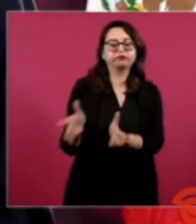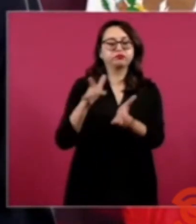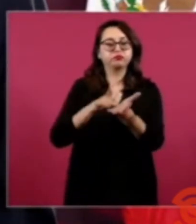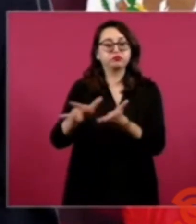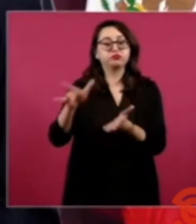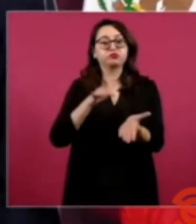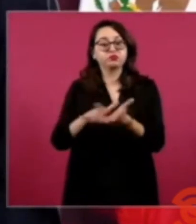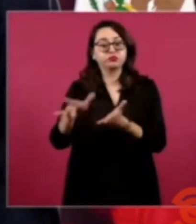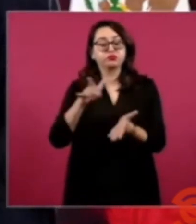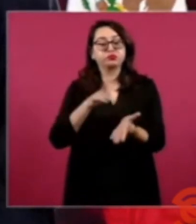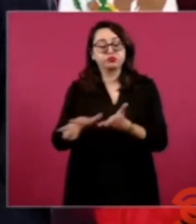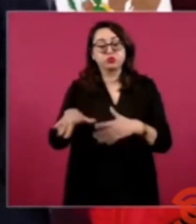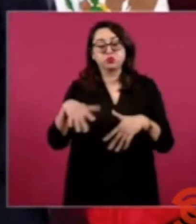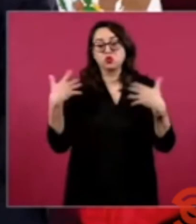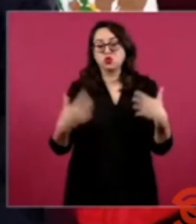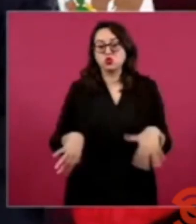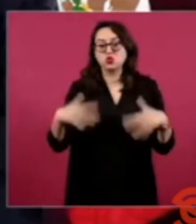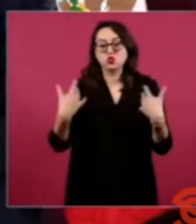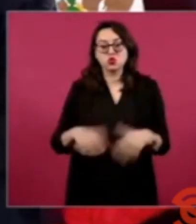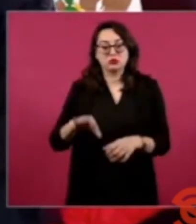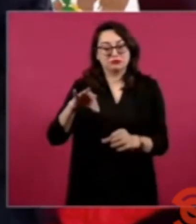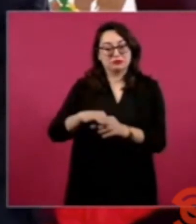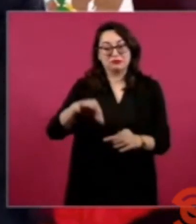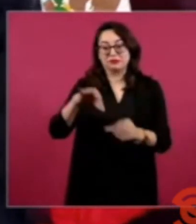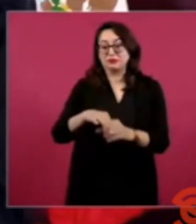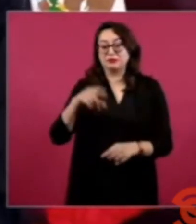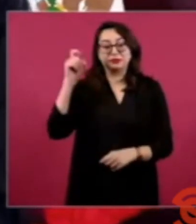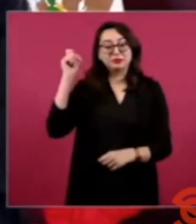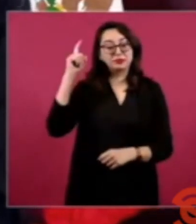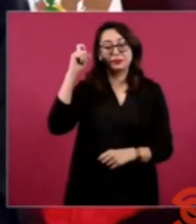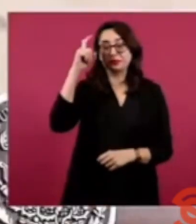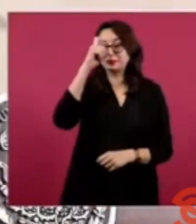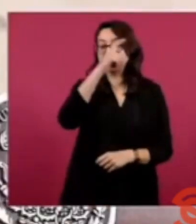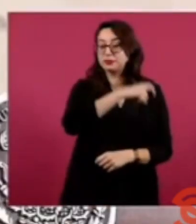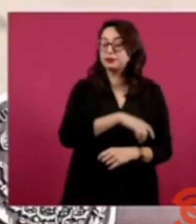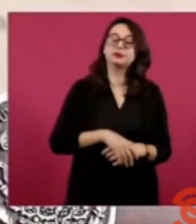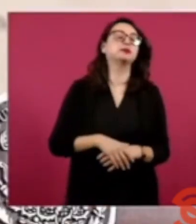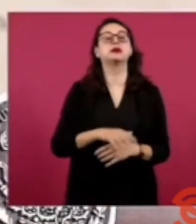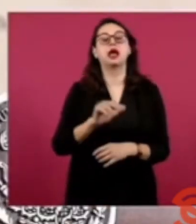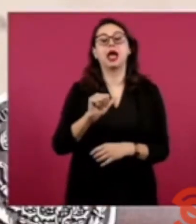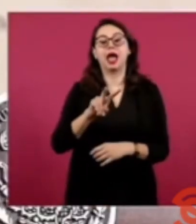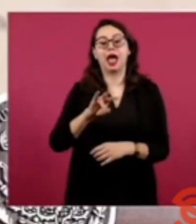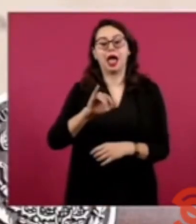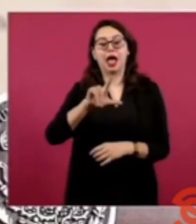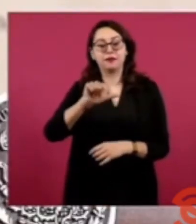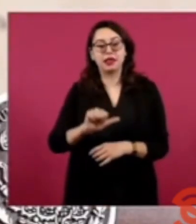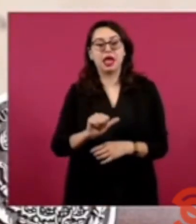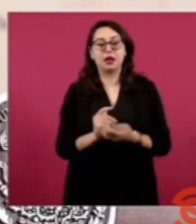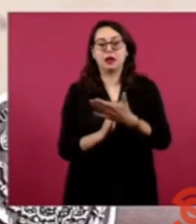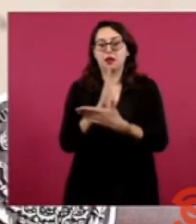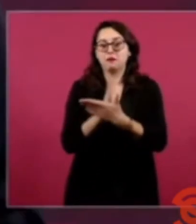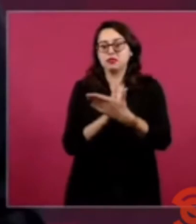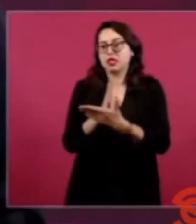Y fue tan difícil esa elección, aún con Ávila Camacho,